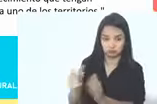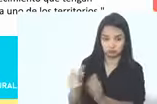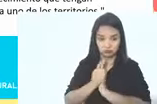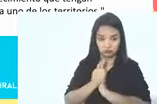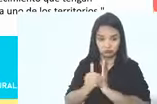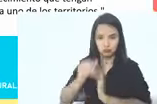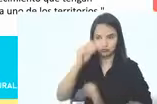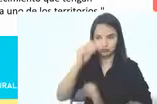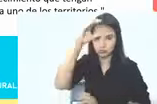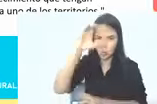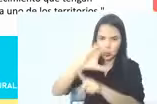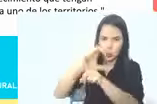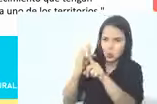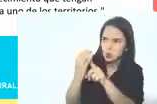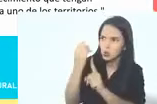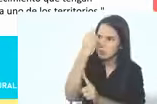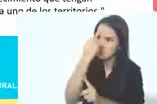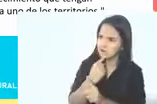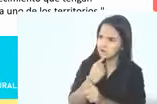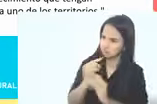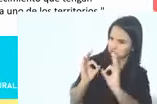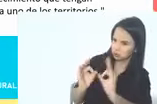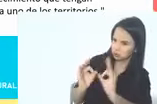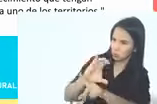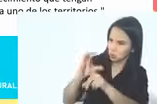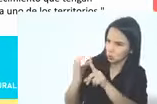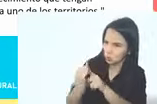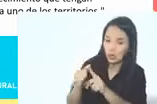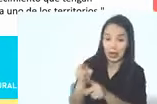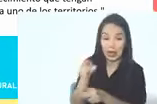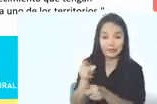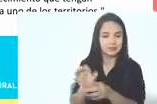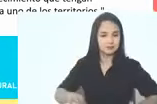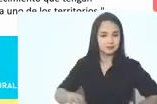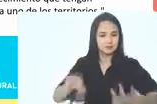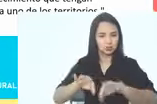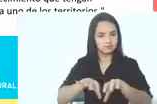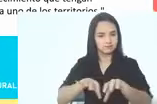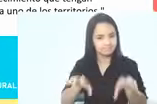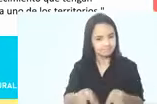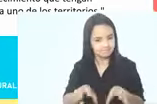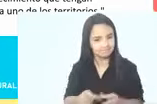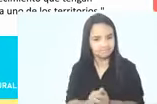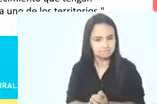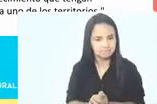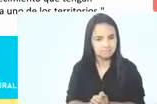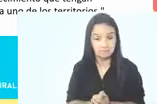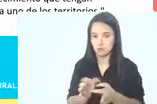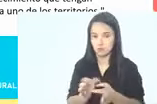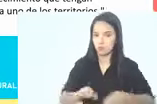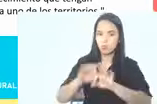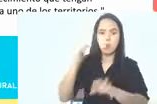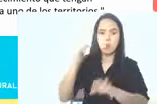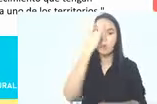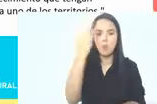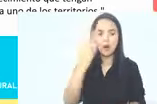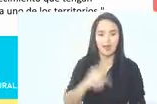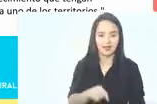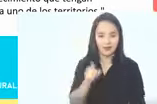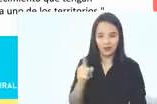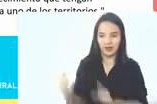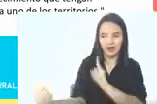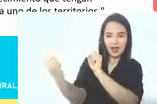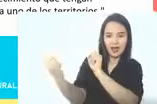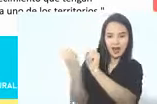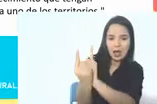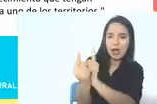manifestaciones culturales, donde vamos a encontrarnos para construir un proceso, un proyecto conjunto que beneficie